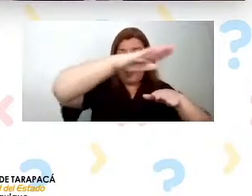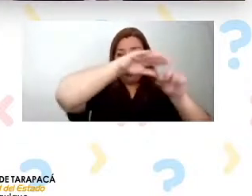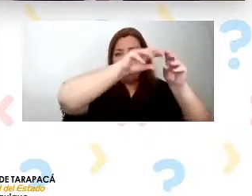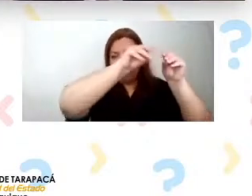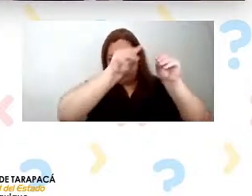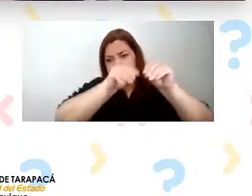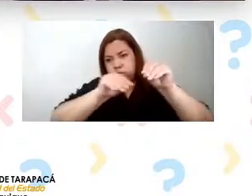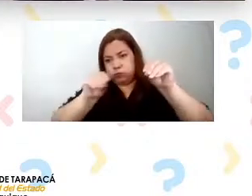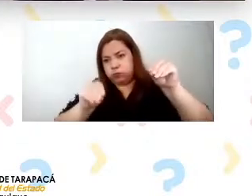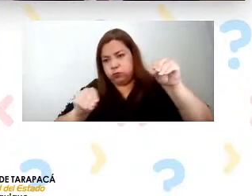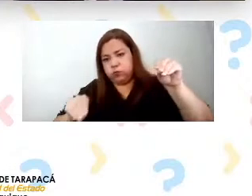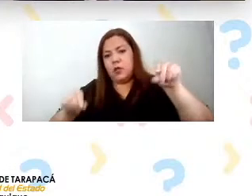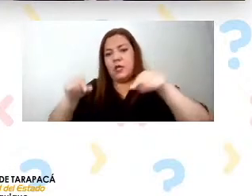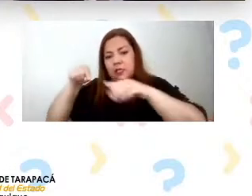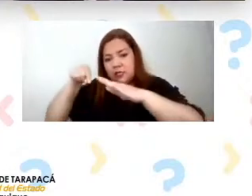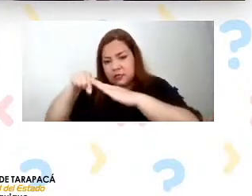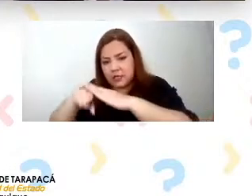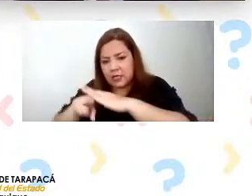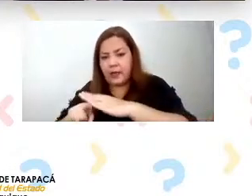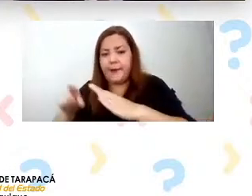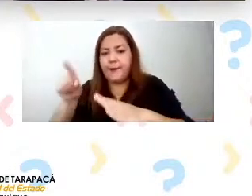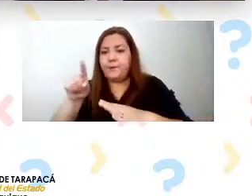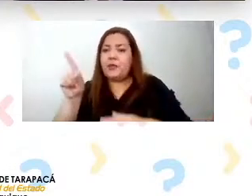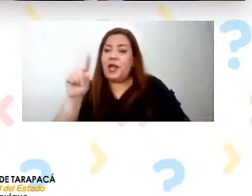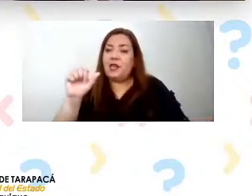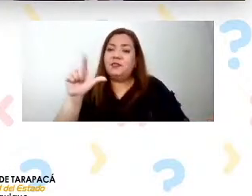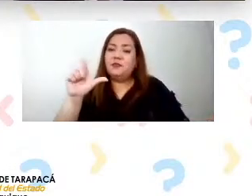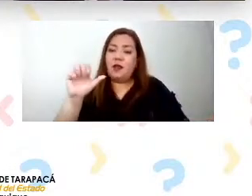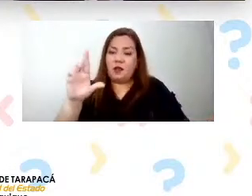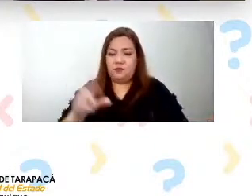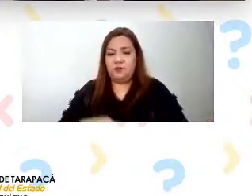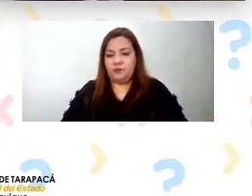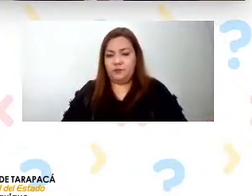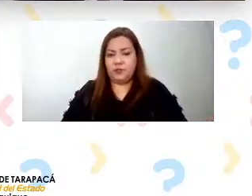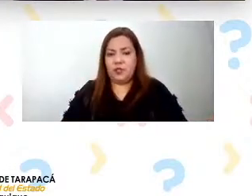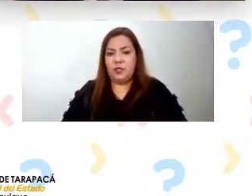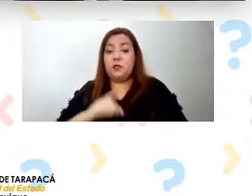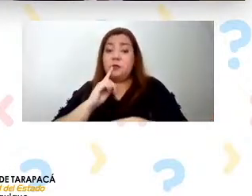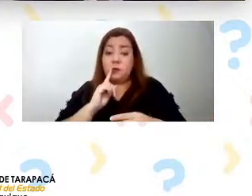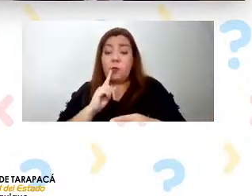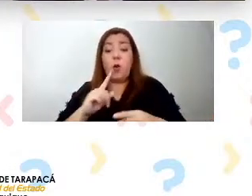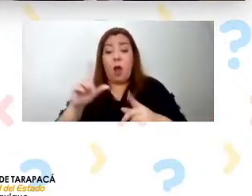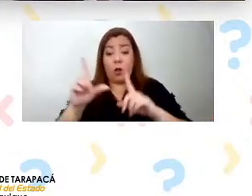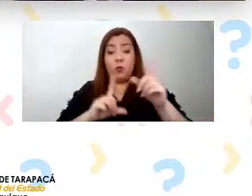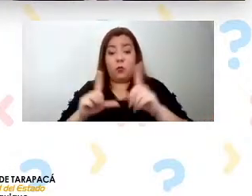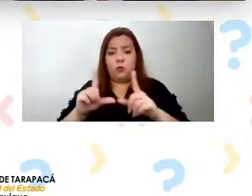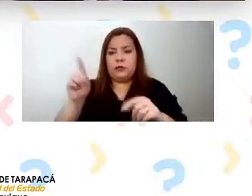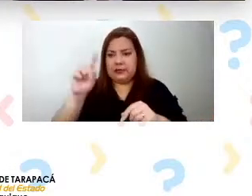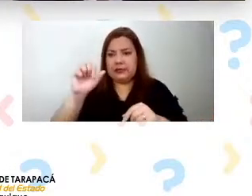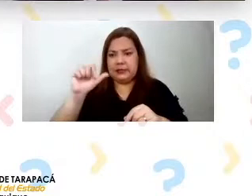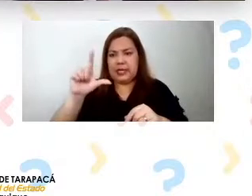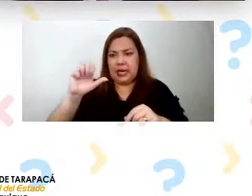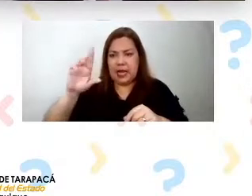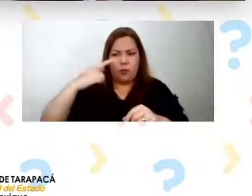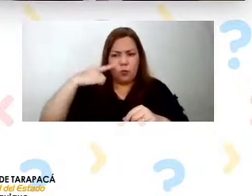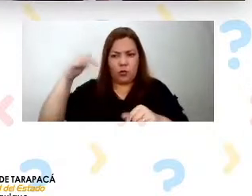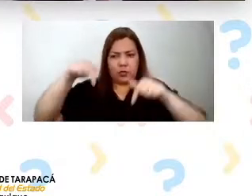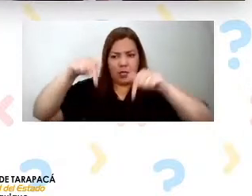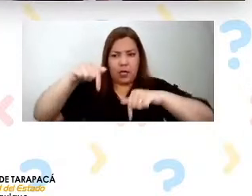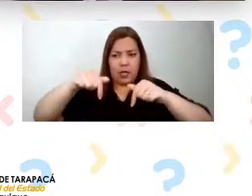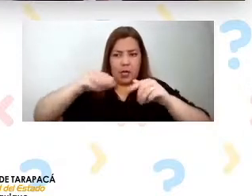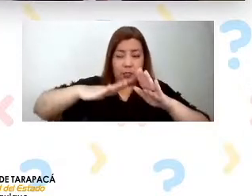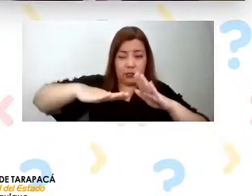a desaguando, ¿no es cierto?, a los salares. Tenemos salares importantes en el altiplano debido